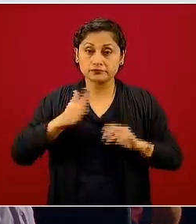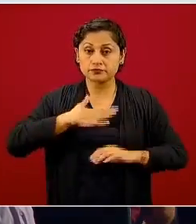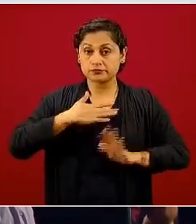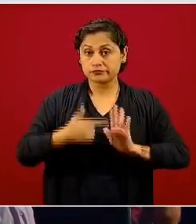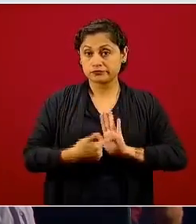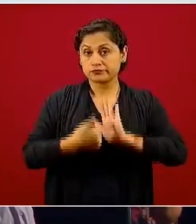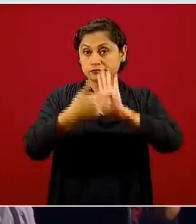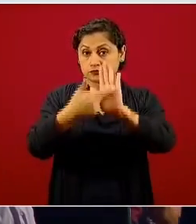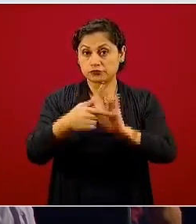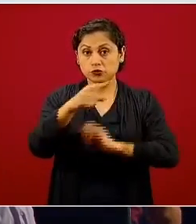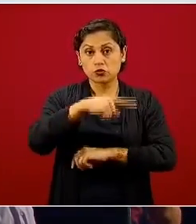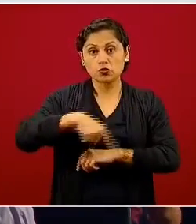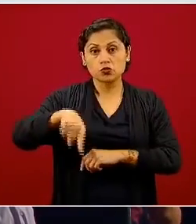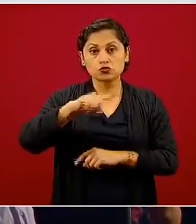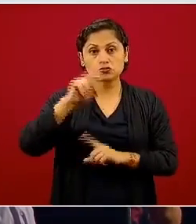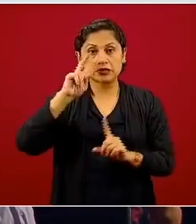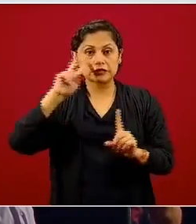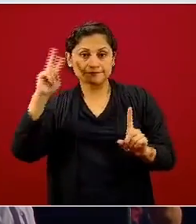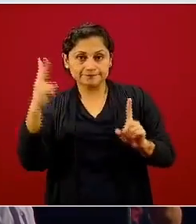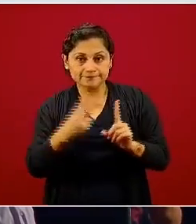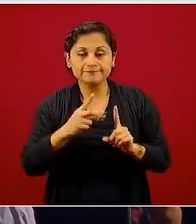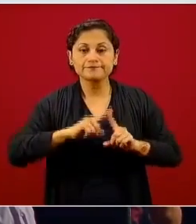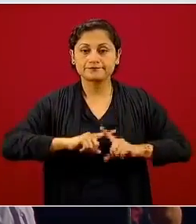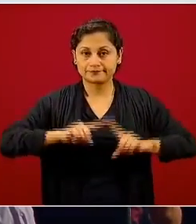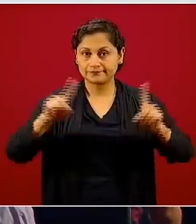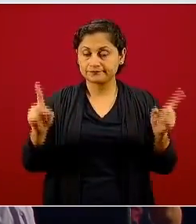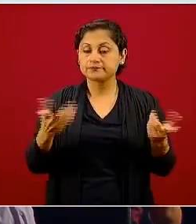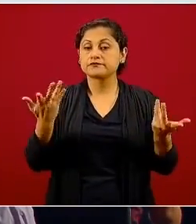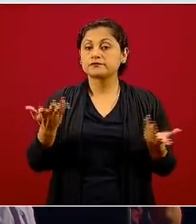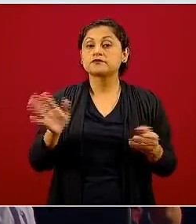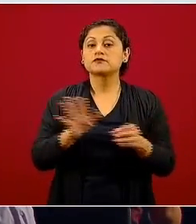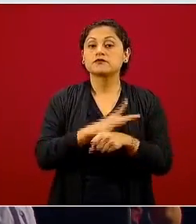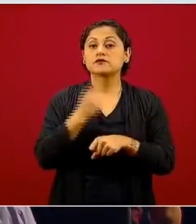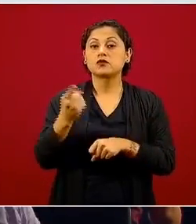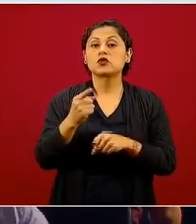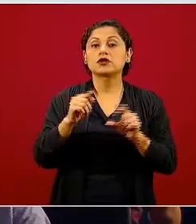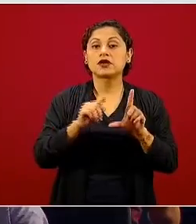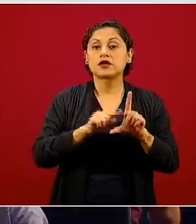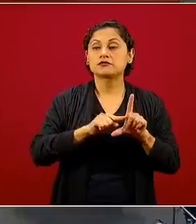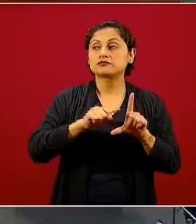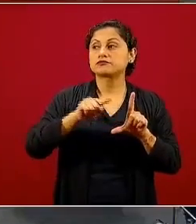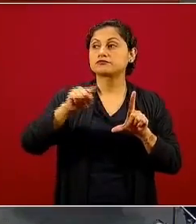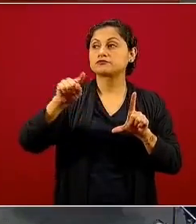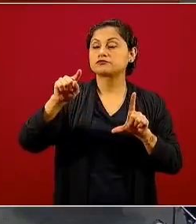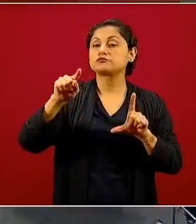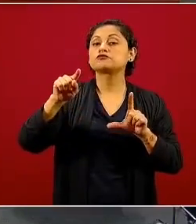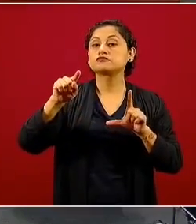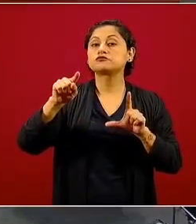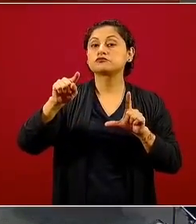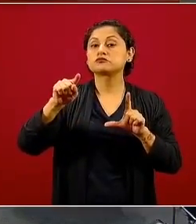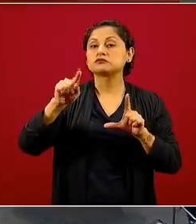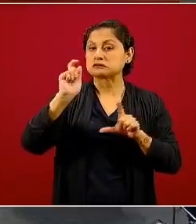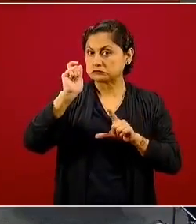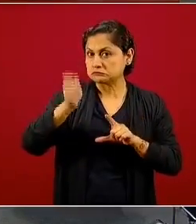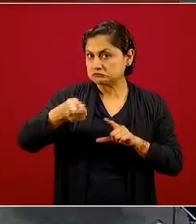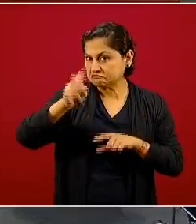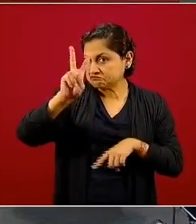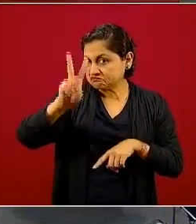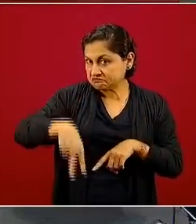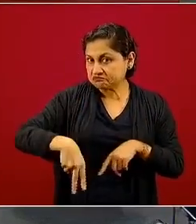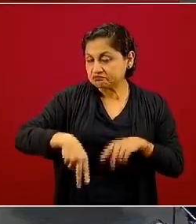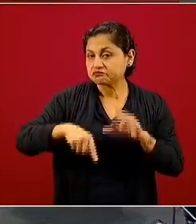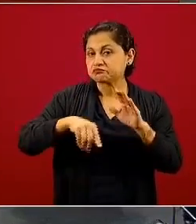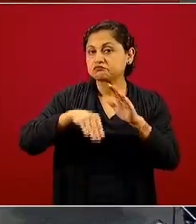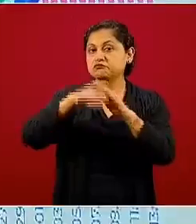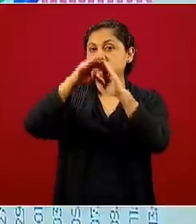se cambió o aplanó la curva epidémica. Es esto lo que ocurrió, lo